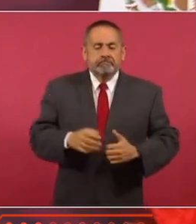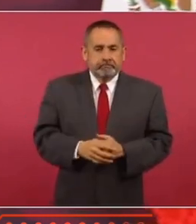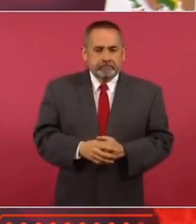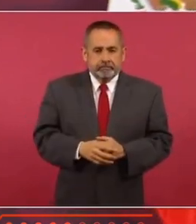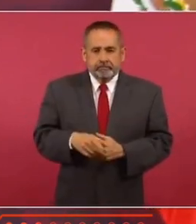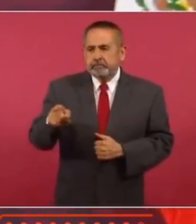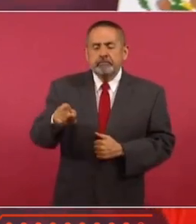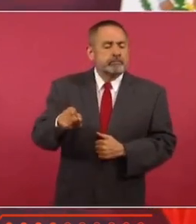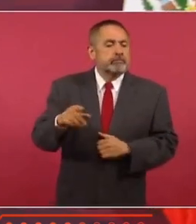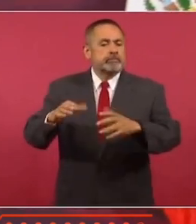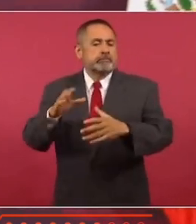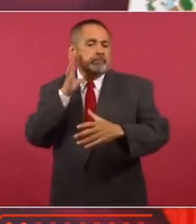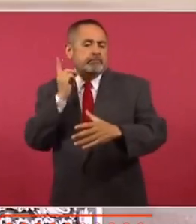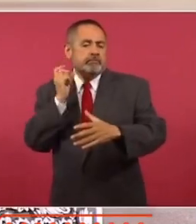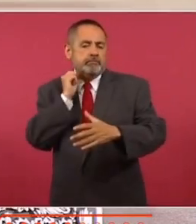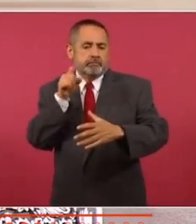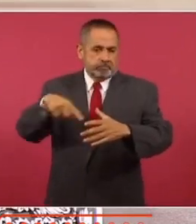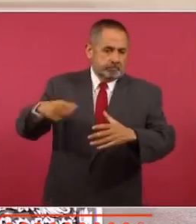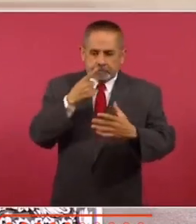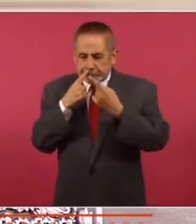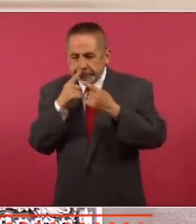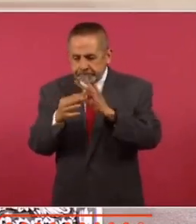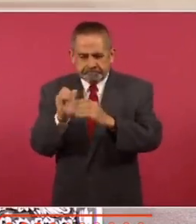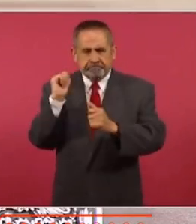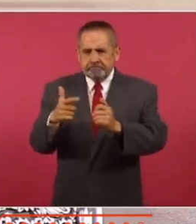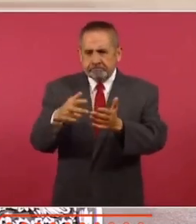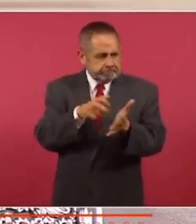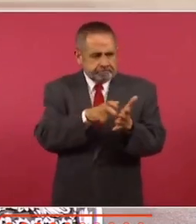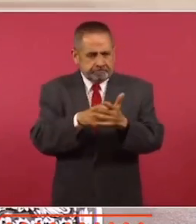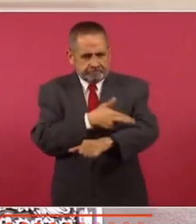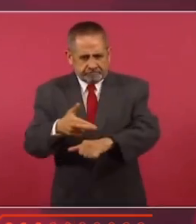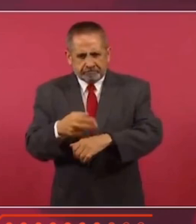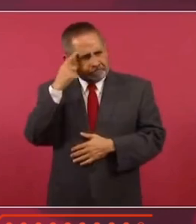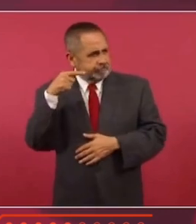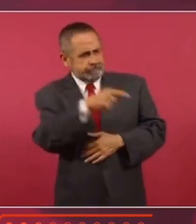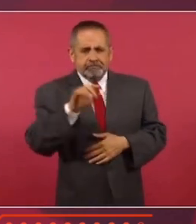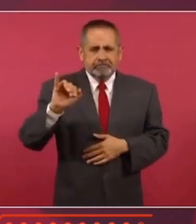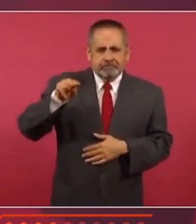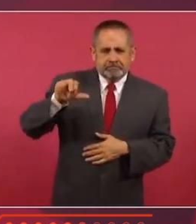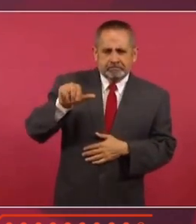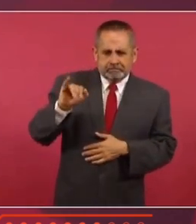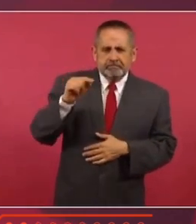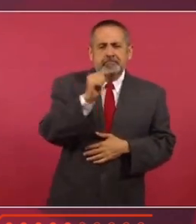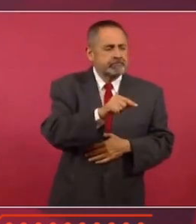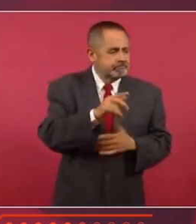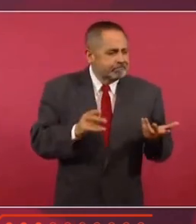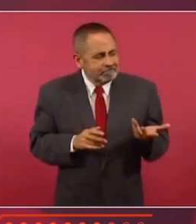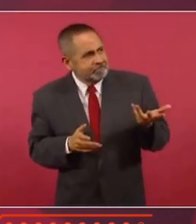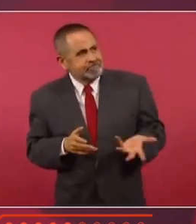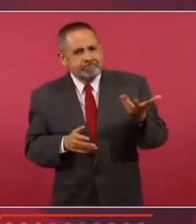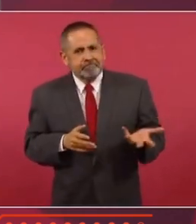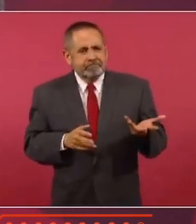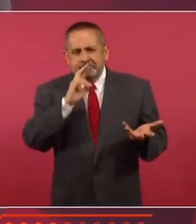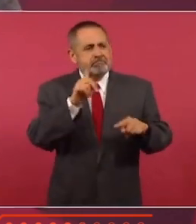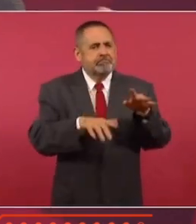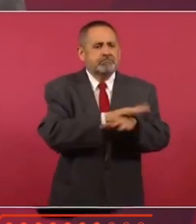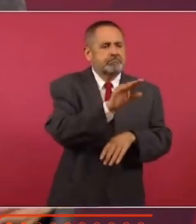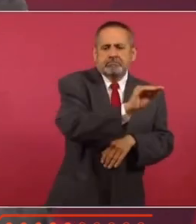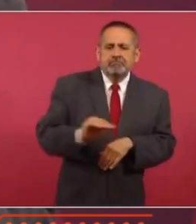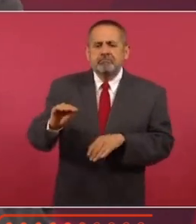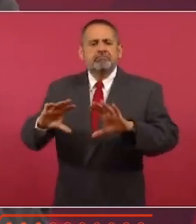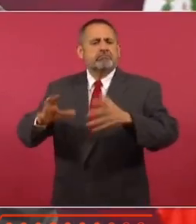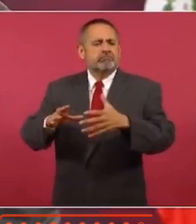y el Congreso haga algo para que esa función la pueda realizar una